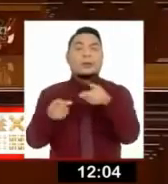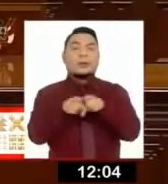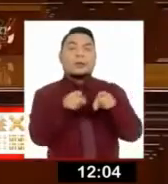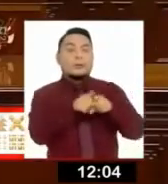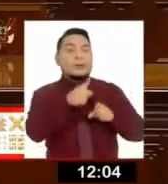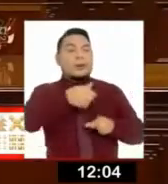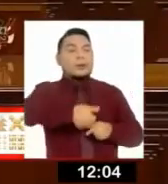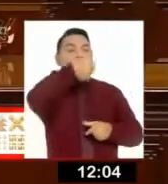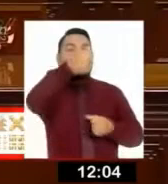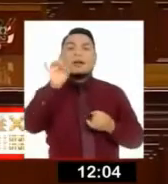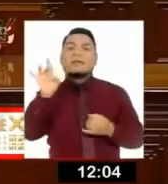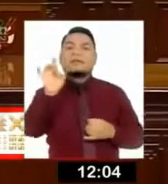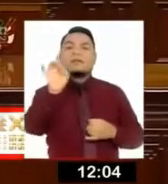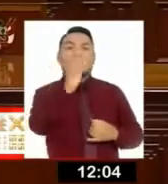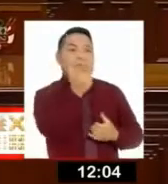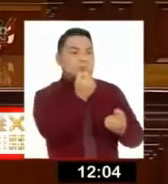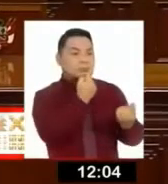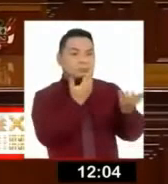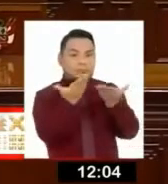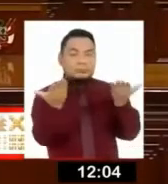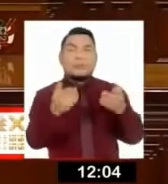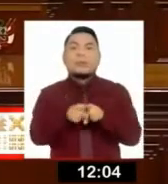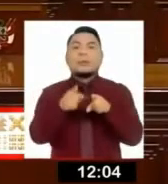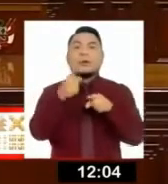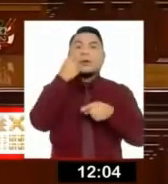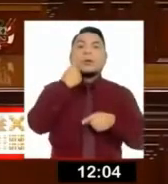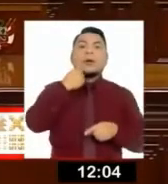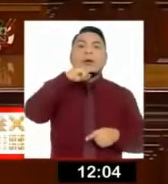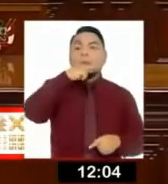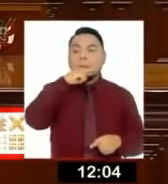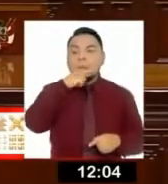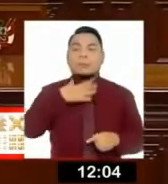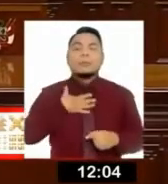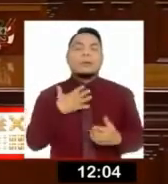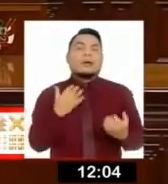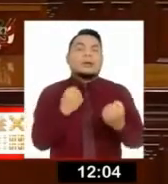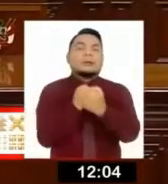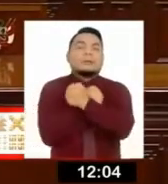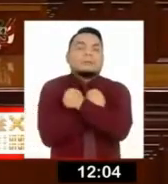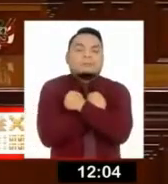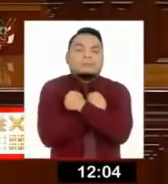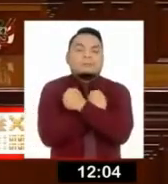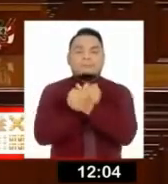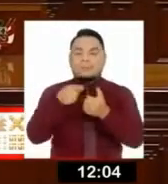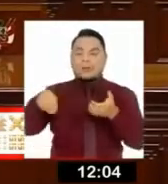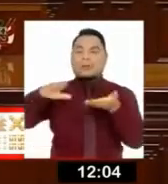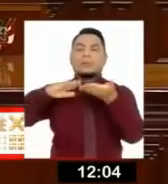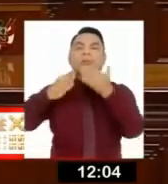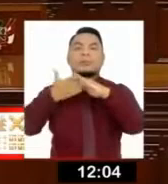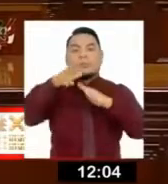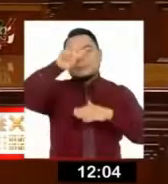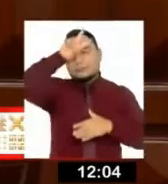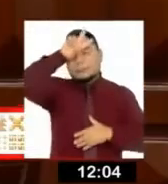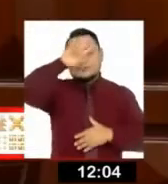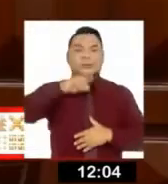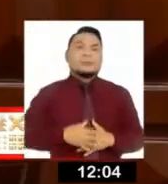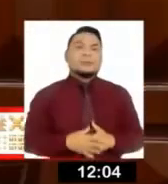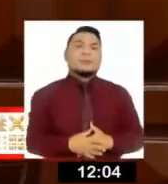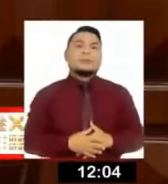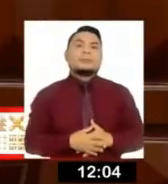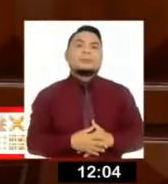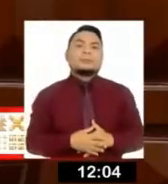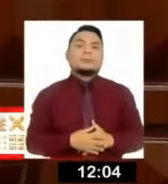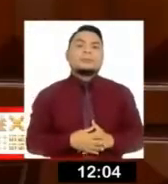autoridades presentes, mujeres y hombres de mi amado pueblo peruano.